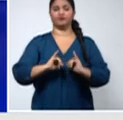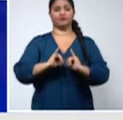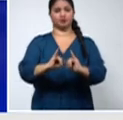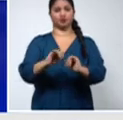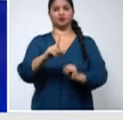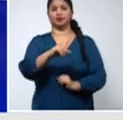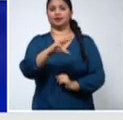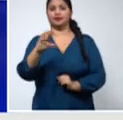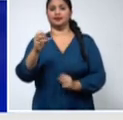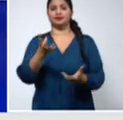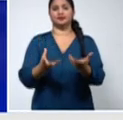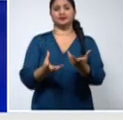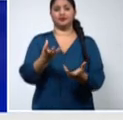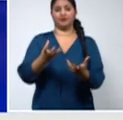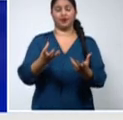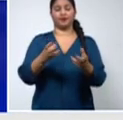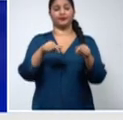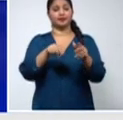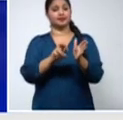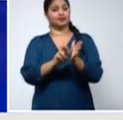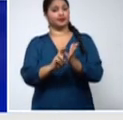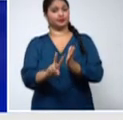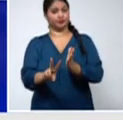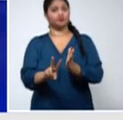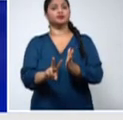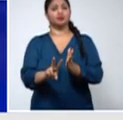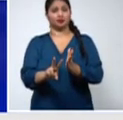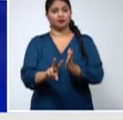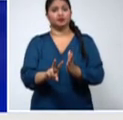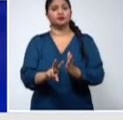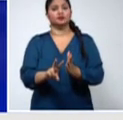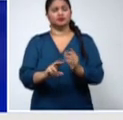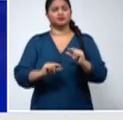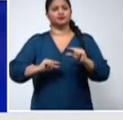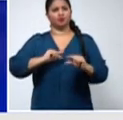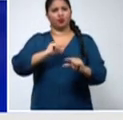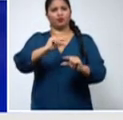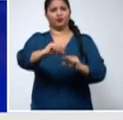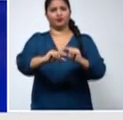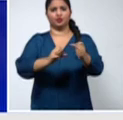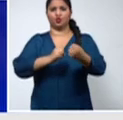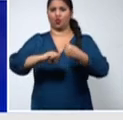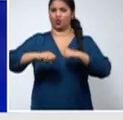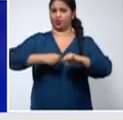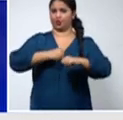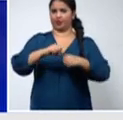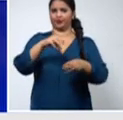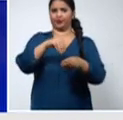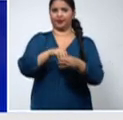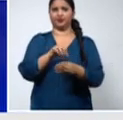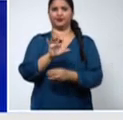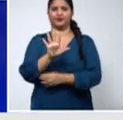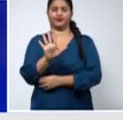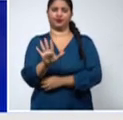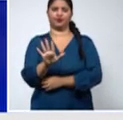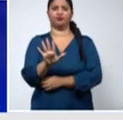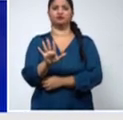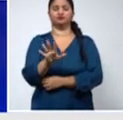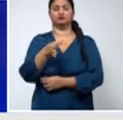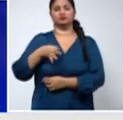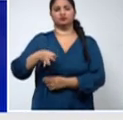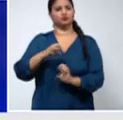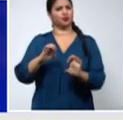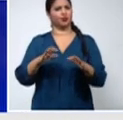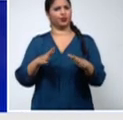también ha demostrado que se puede controlar, 5 casos autóctonos ayer, 3 en el